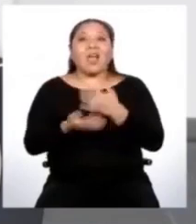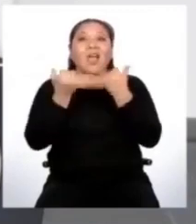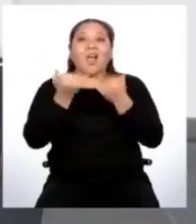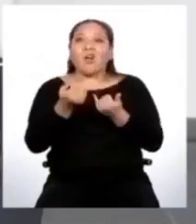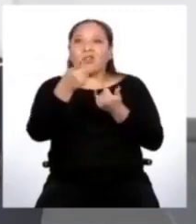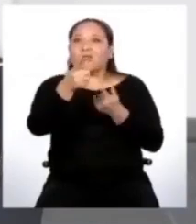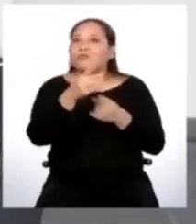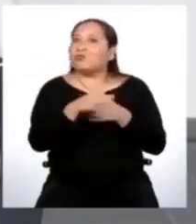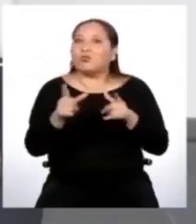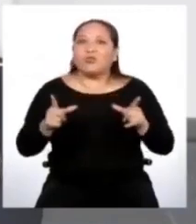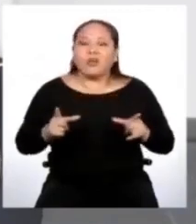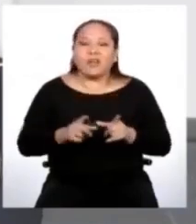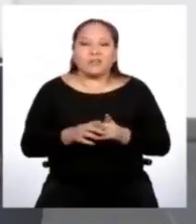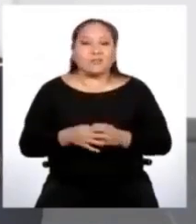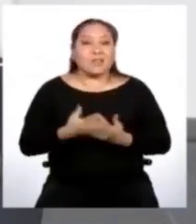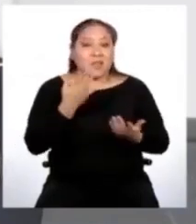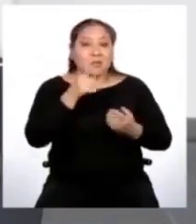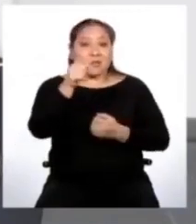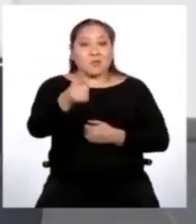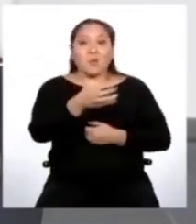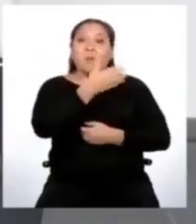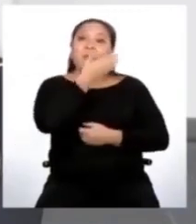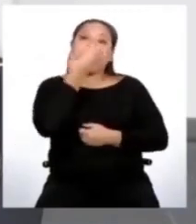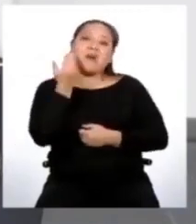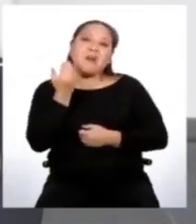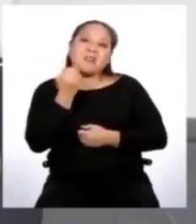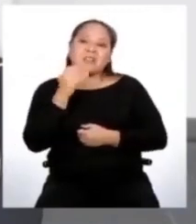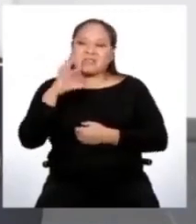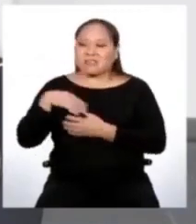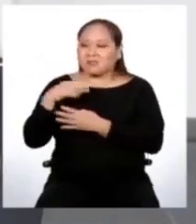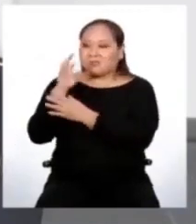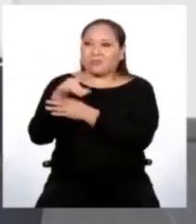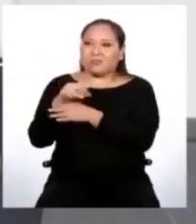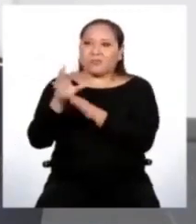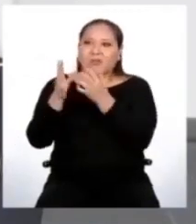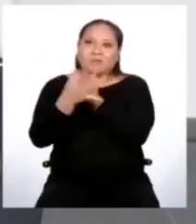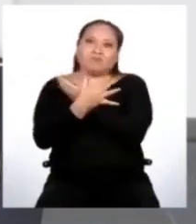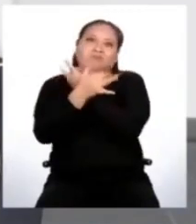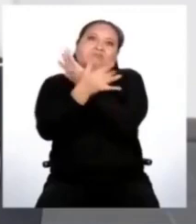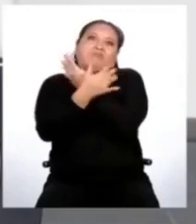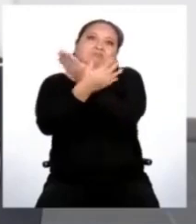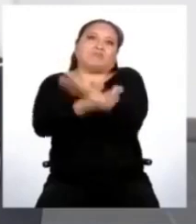estén. Seguro que ustedes pueden hacer mejores sombras que mis murciélagos.